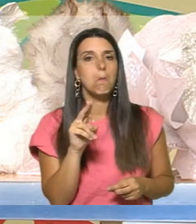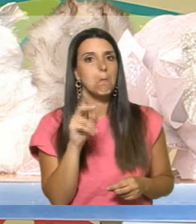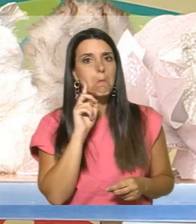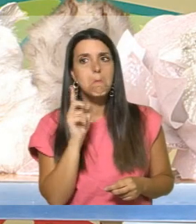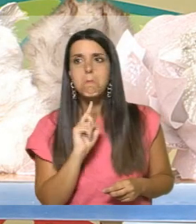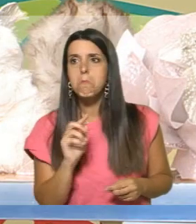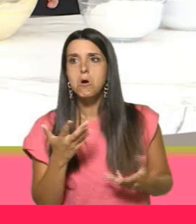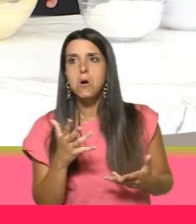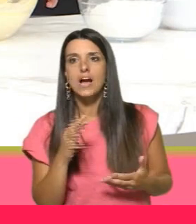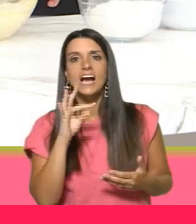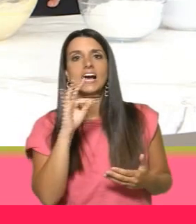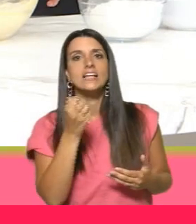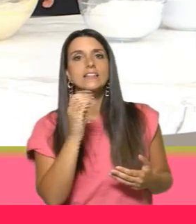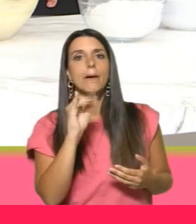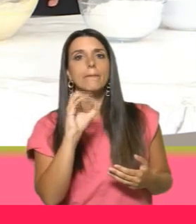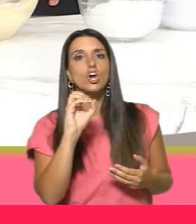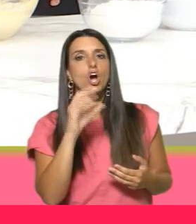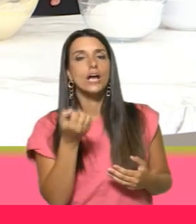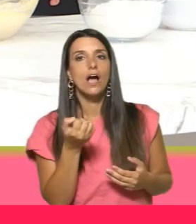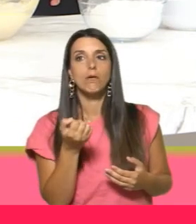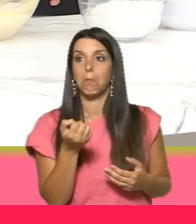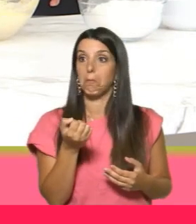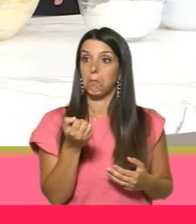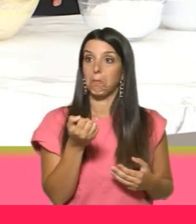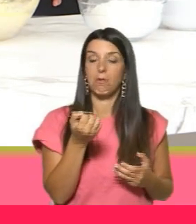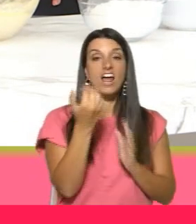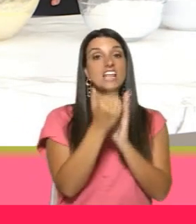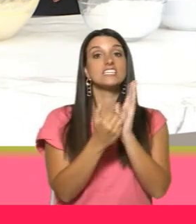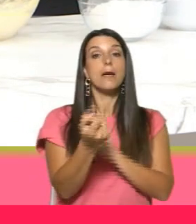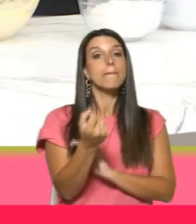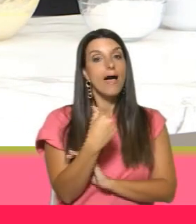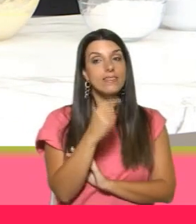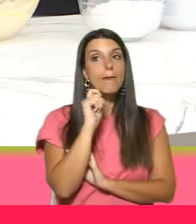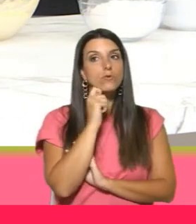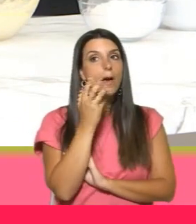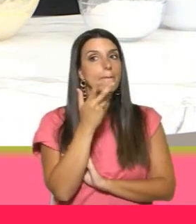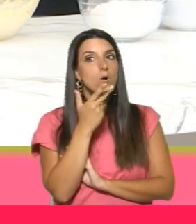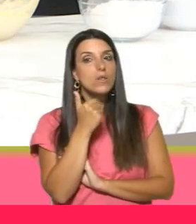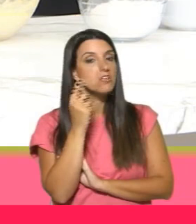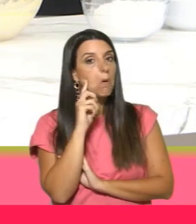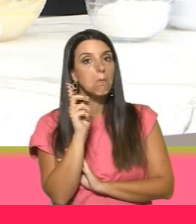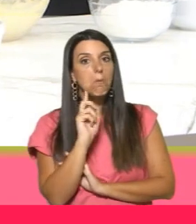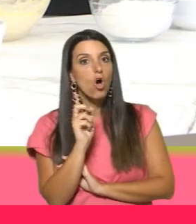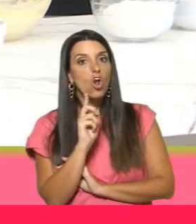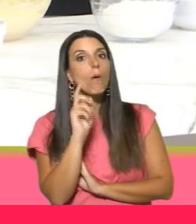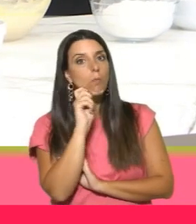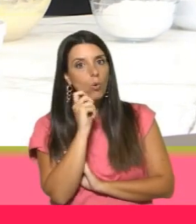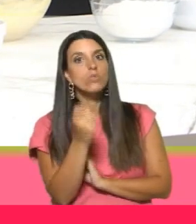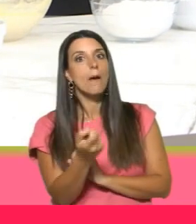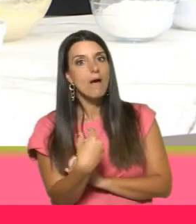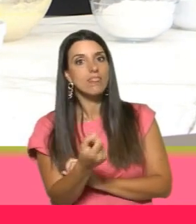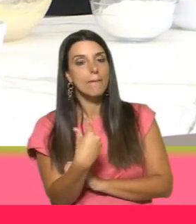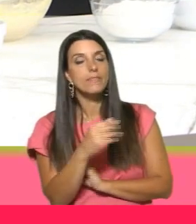es. Es tapioca. Mirá vos, mirá. Que buscarlo. Después mandanos la receta. Me encanta eso de postres como que no estamos como tan acostumbrados y que no conocemos,